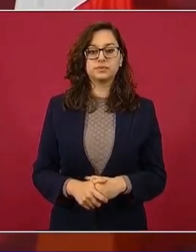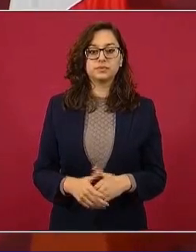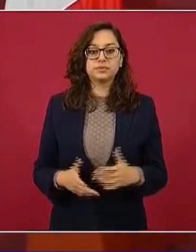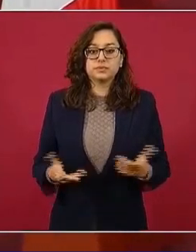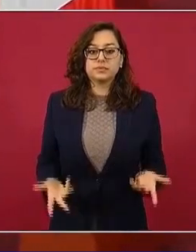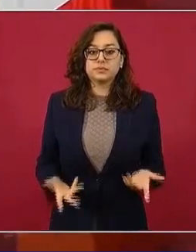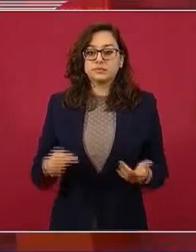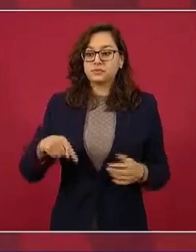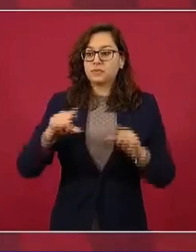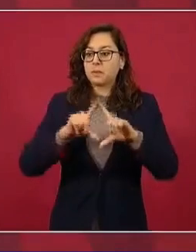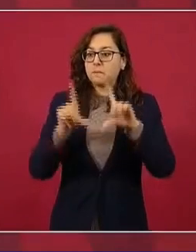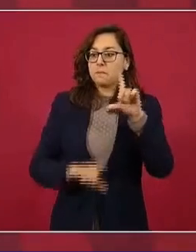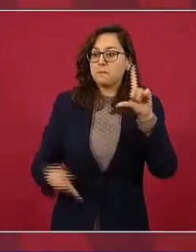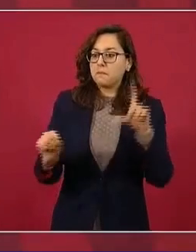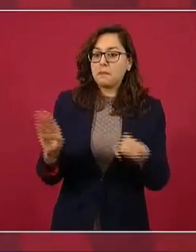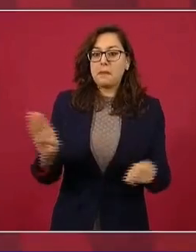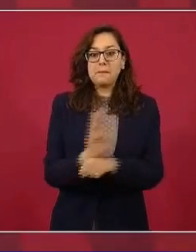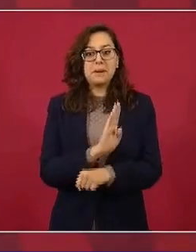llevaba la peor parte,